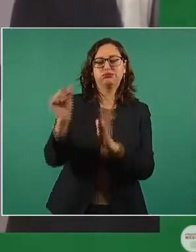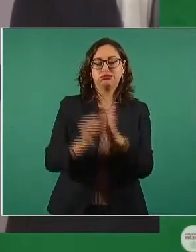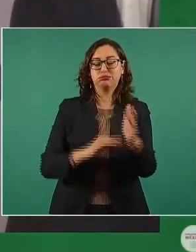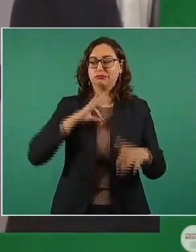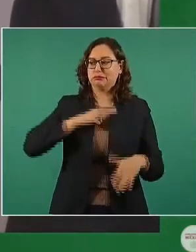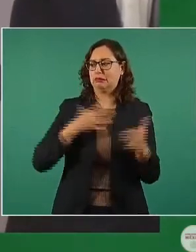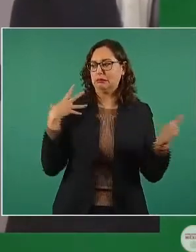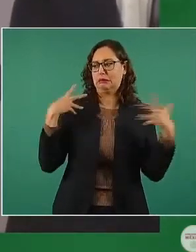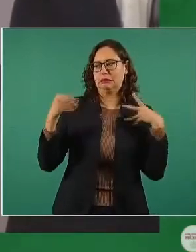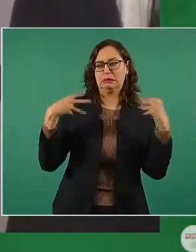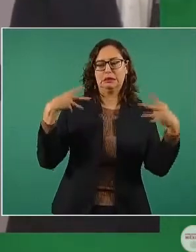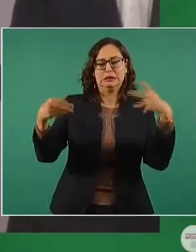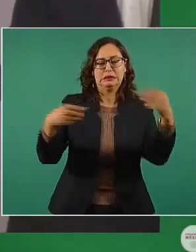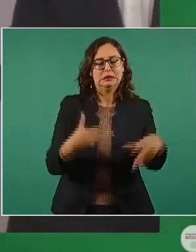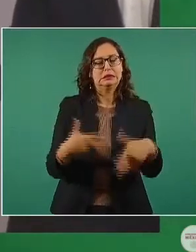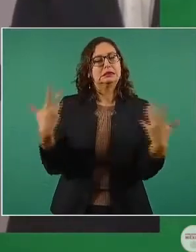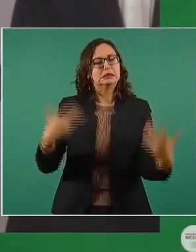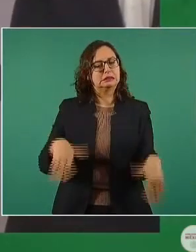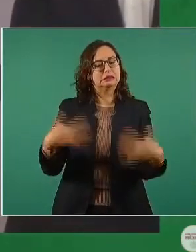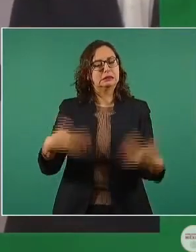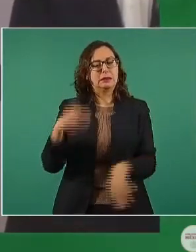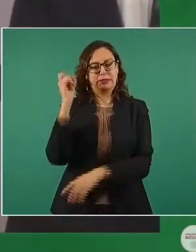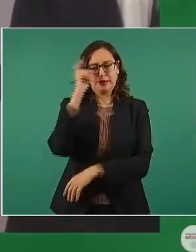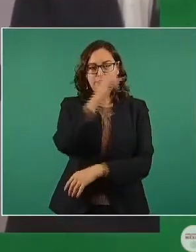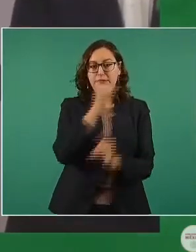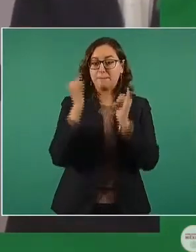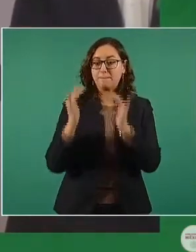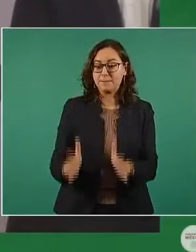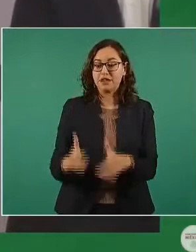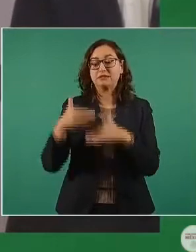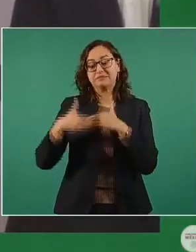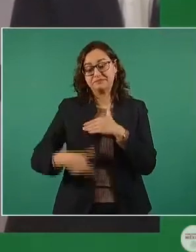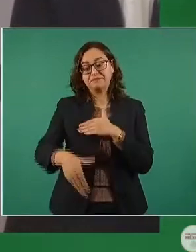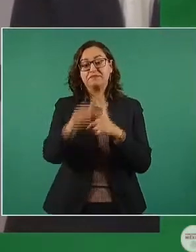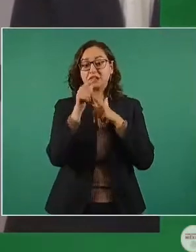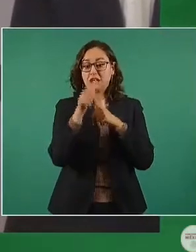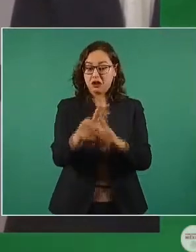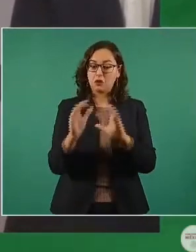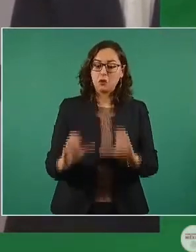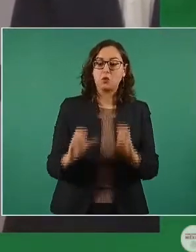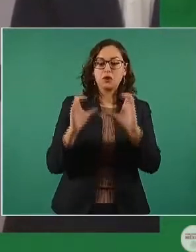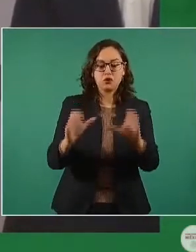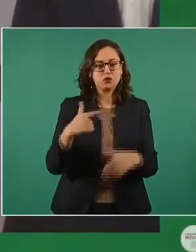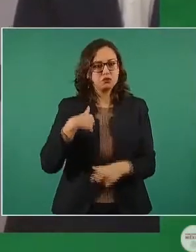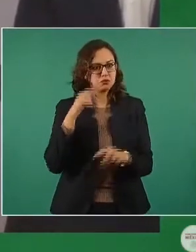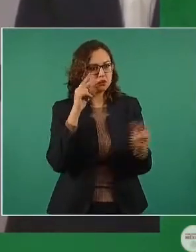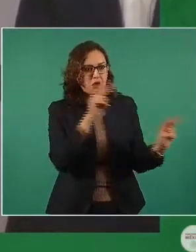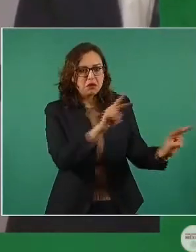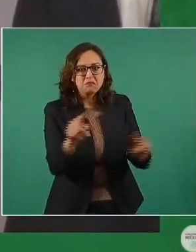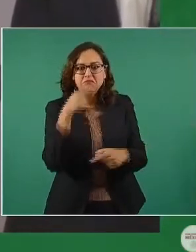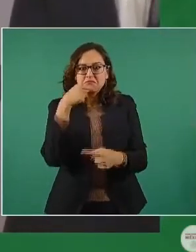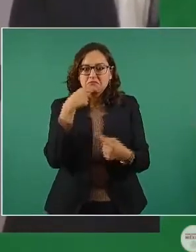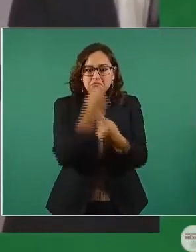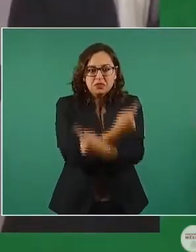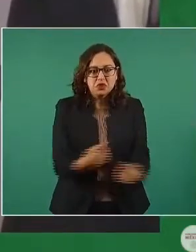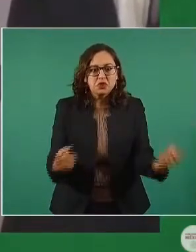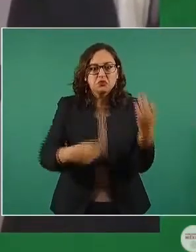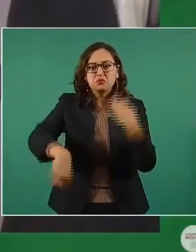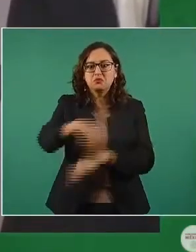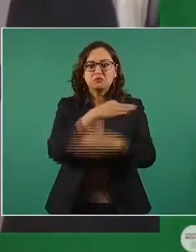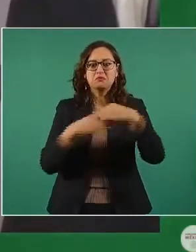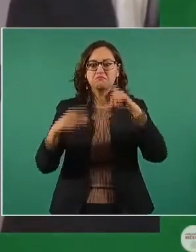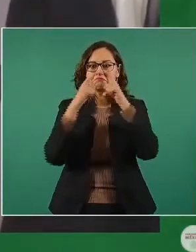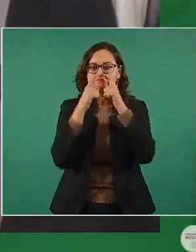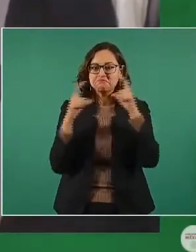Y aunque sabemos que tenemos que seguirnos cuidando, veo a los niños, a las niñas con sus cubrebocas, conscientes del